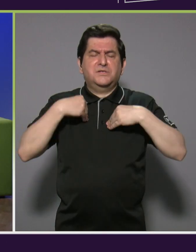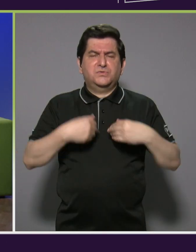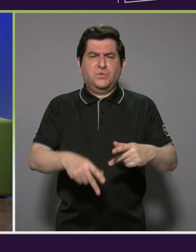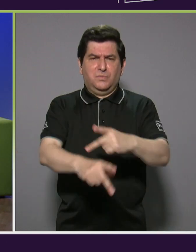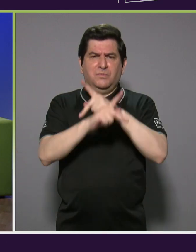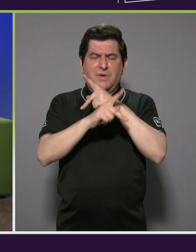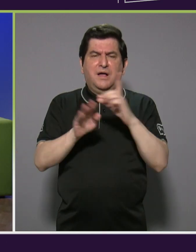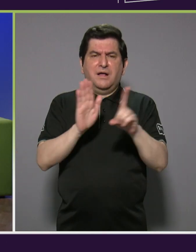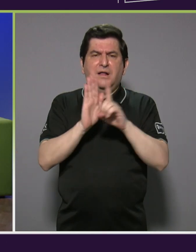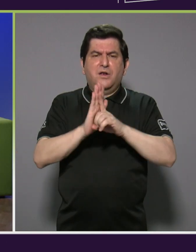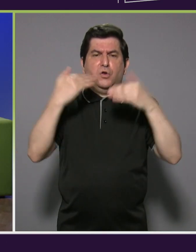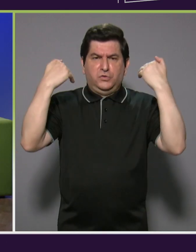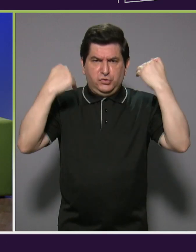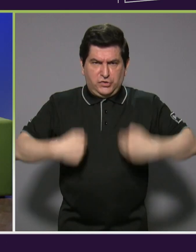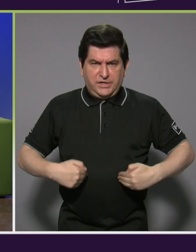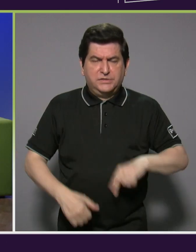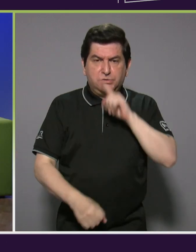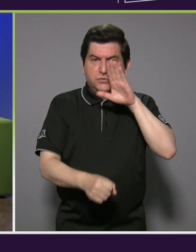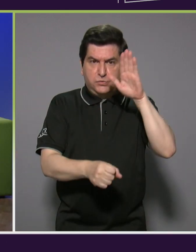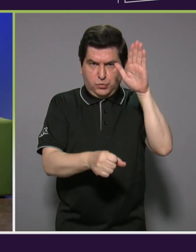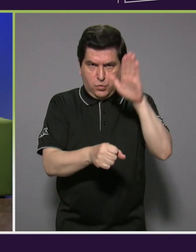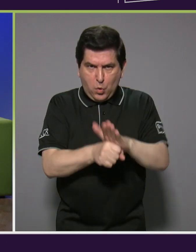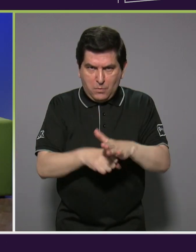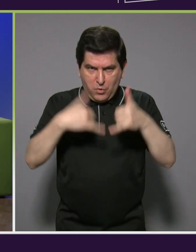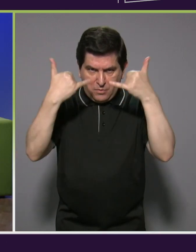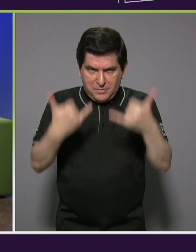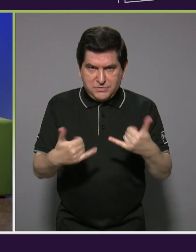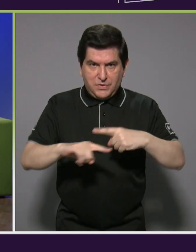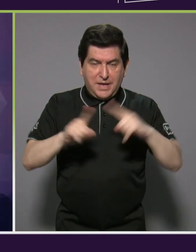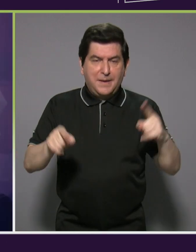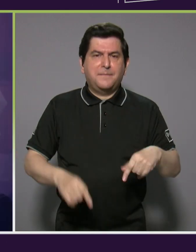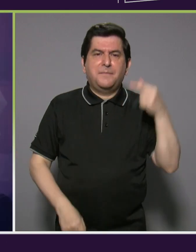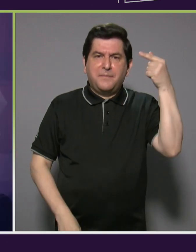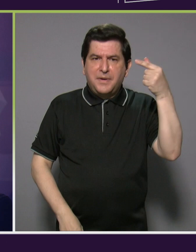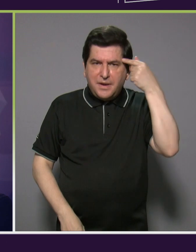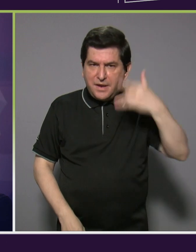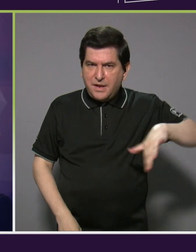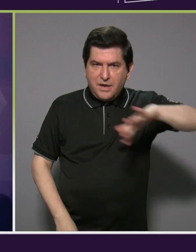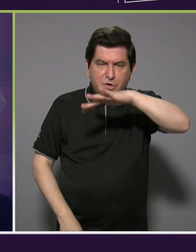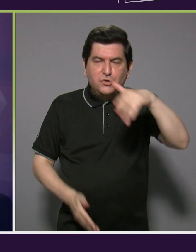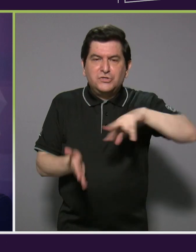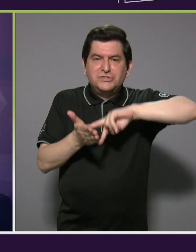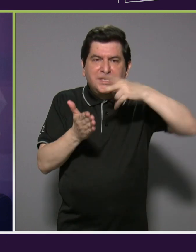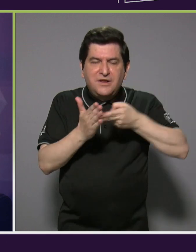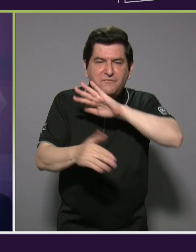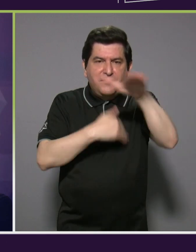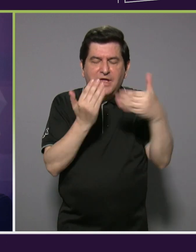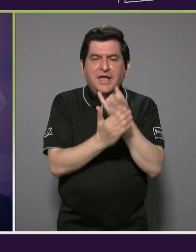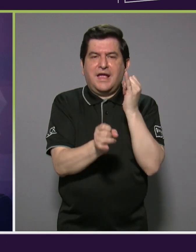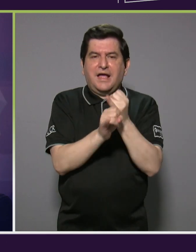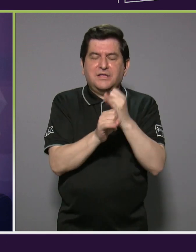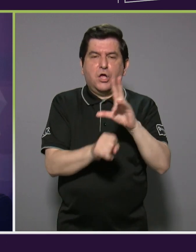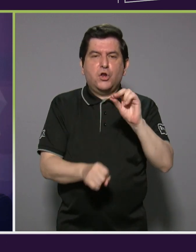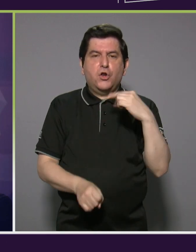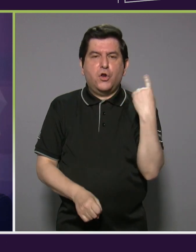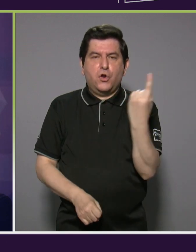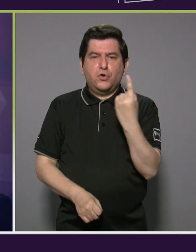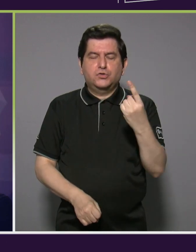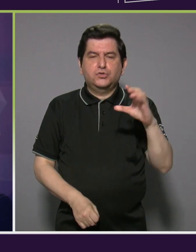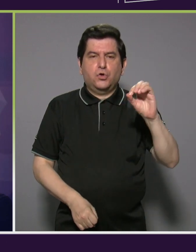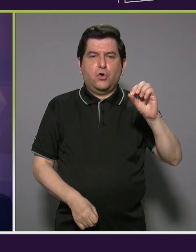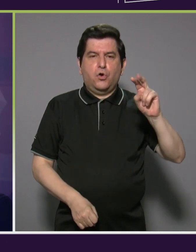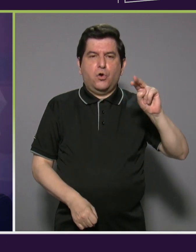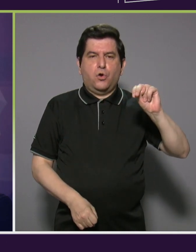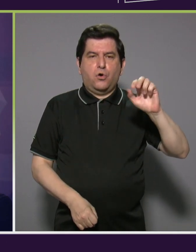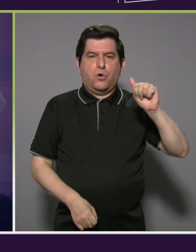derechos humanos que se comprometió, pero cuando hablamos del Estado son todas las instituciones, no solo con ABDIS, ¿verdad? Como decía Rodrigo,